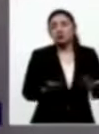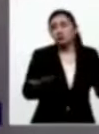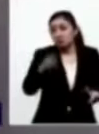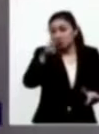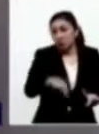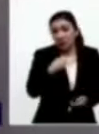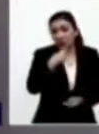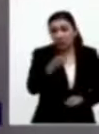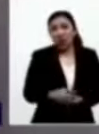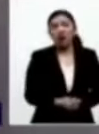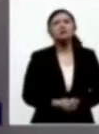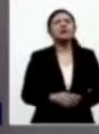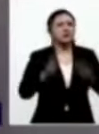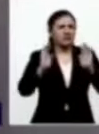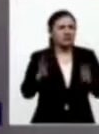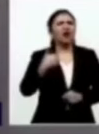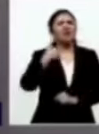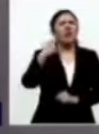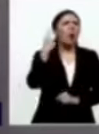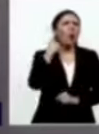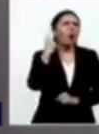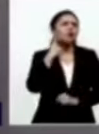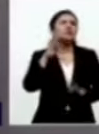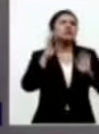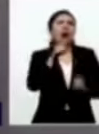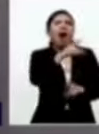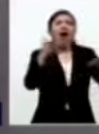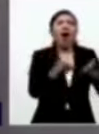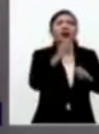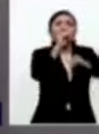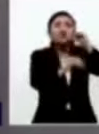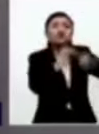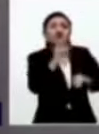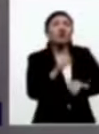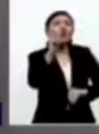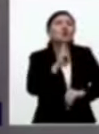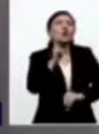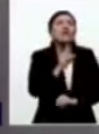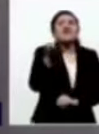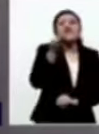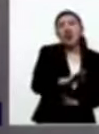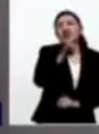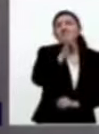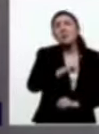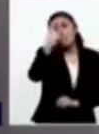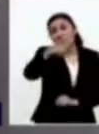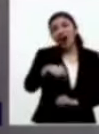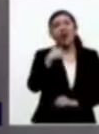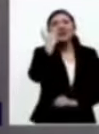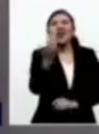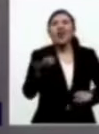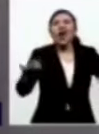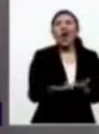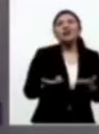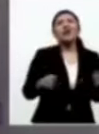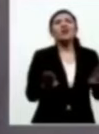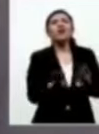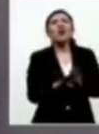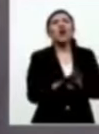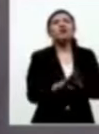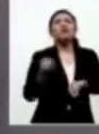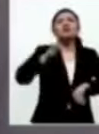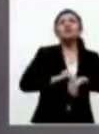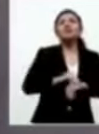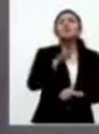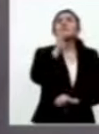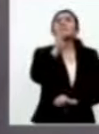decirles que tengo conocimiento que ya está fabricando pruebas para tratar de generar